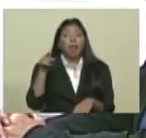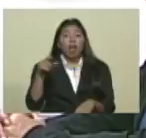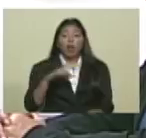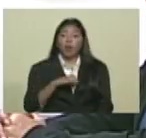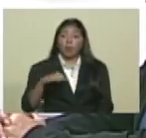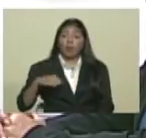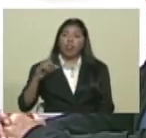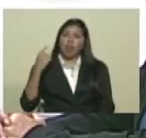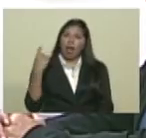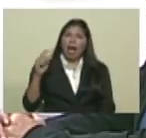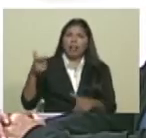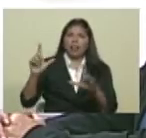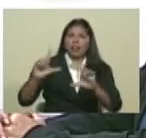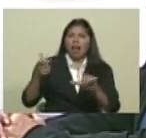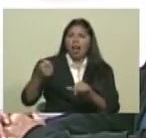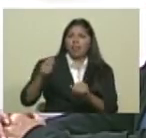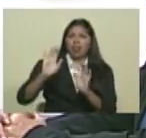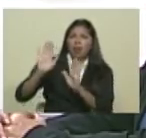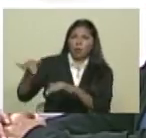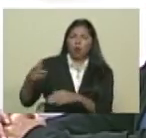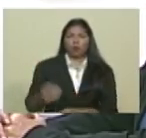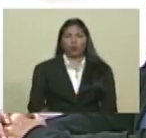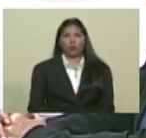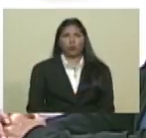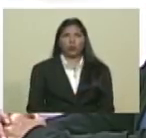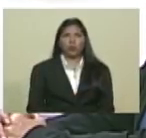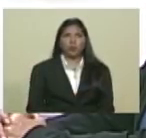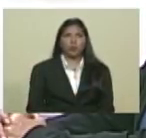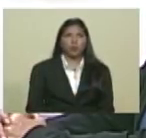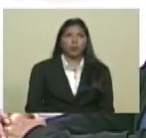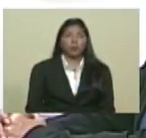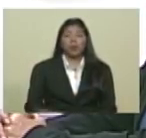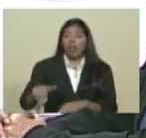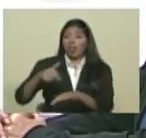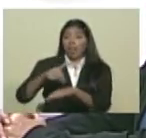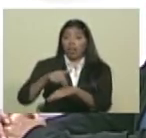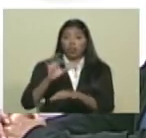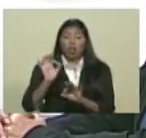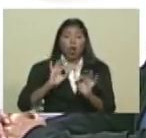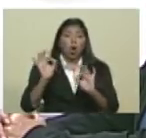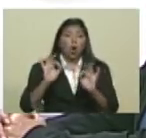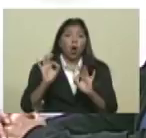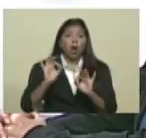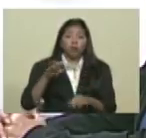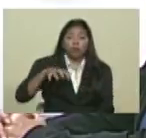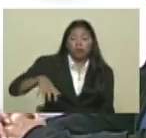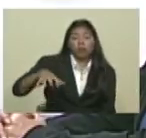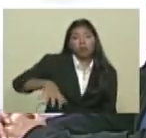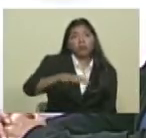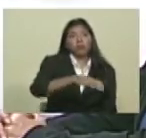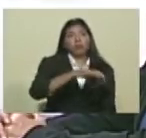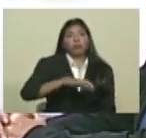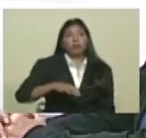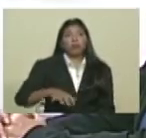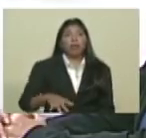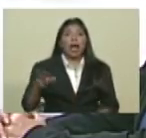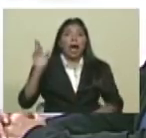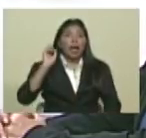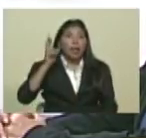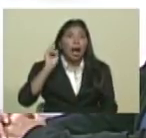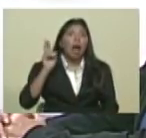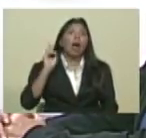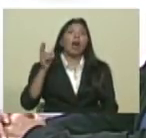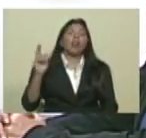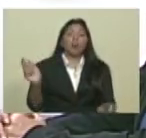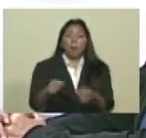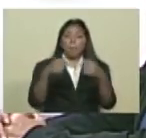privados. Están a favor de los candidatos de la oposición, nacional, regionalmente, las radios, las